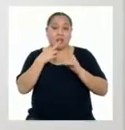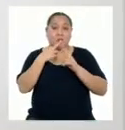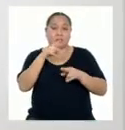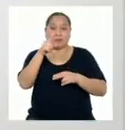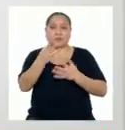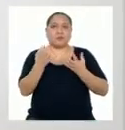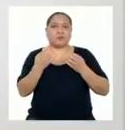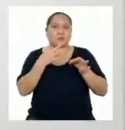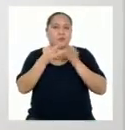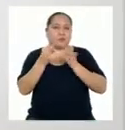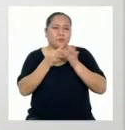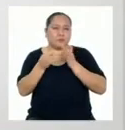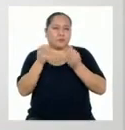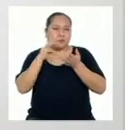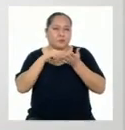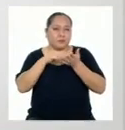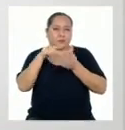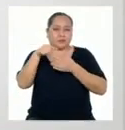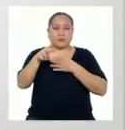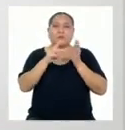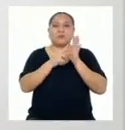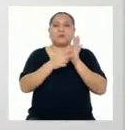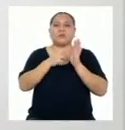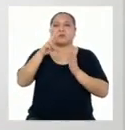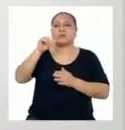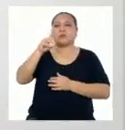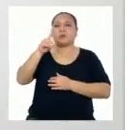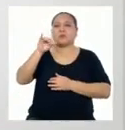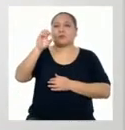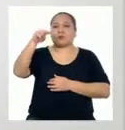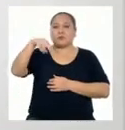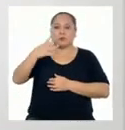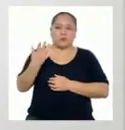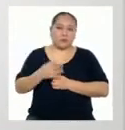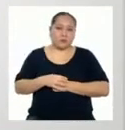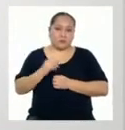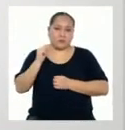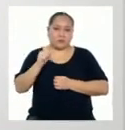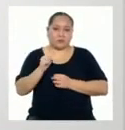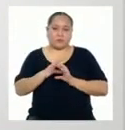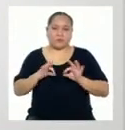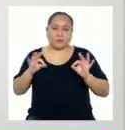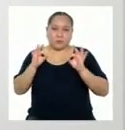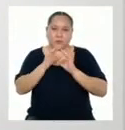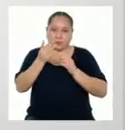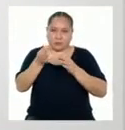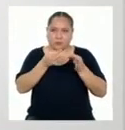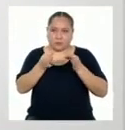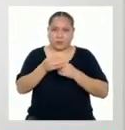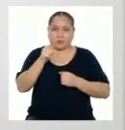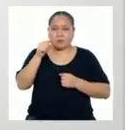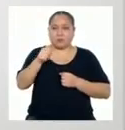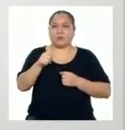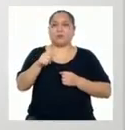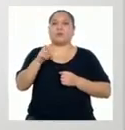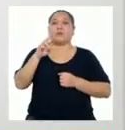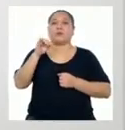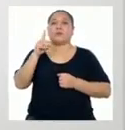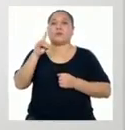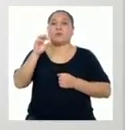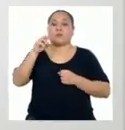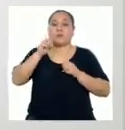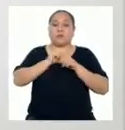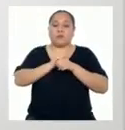explicarles un poco más Sobre la radiación Que es producto de una reacción nuclear O desintegración radioactiva Las radiaciones generadas En la